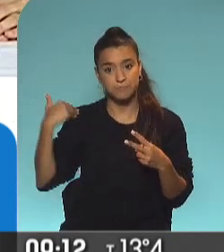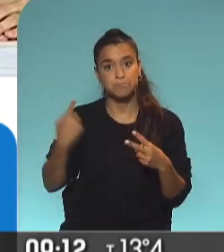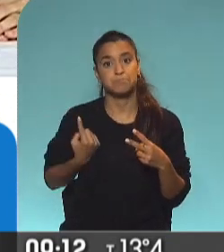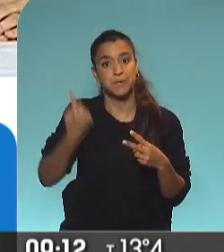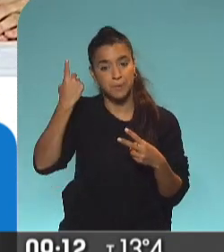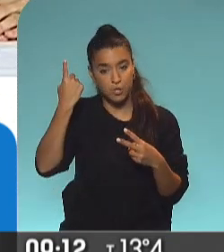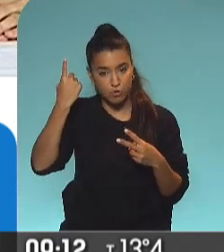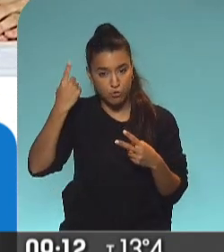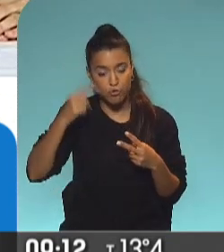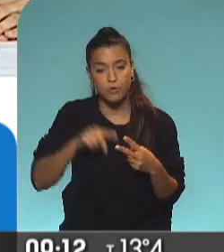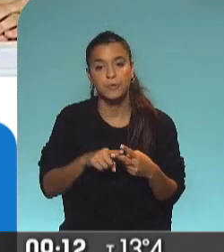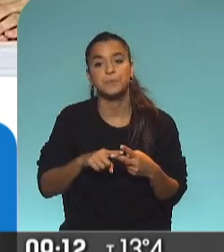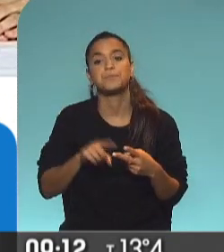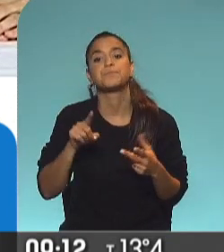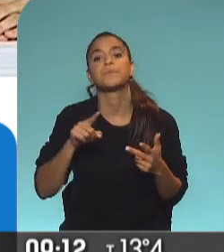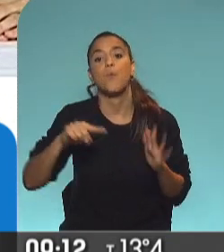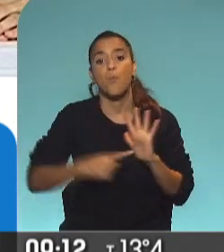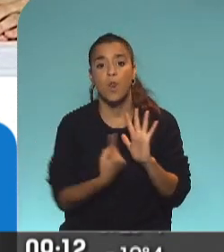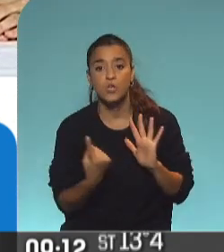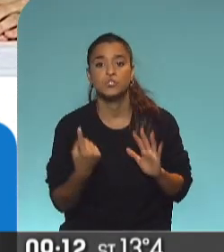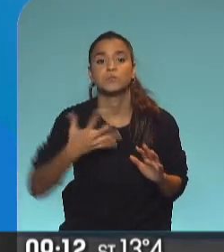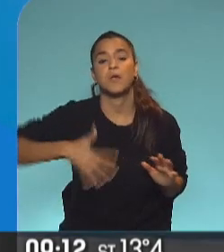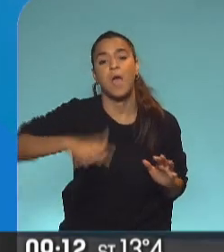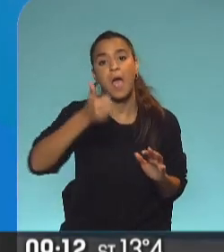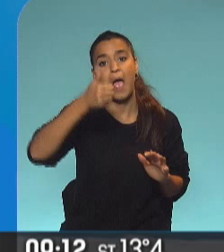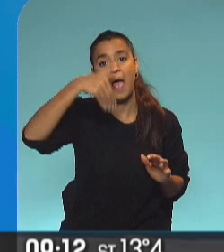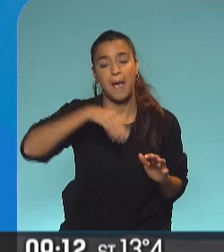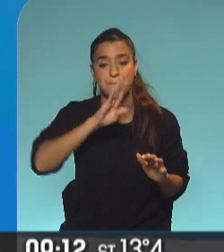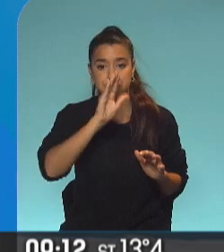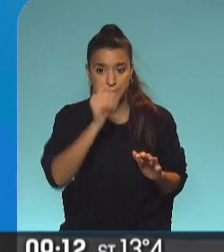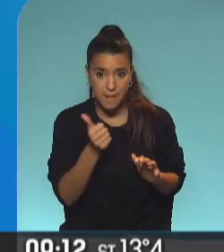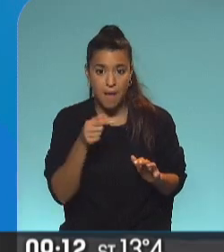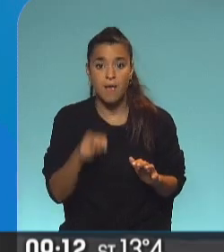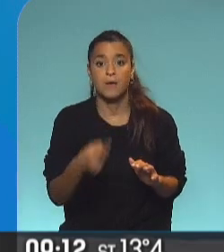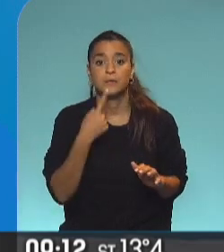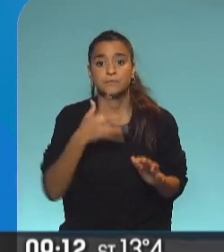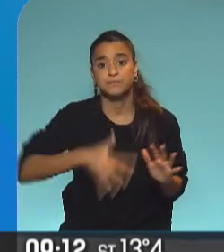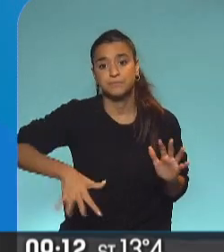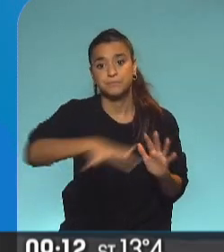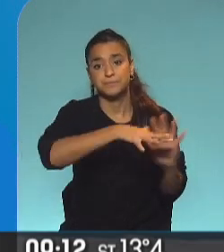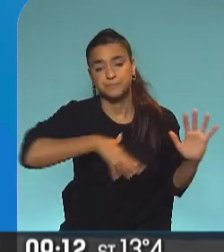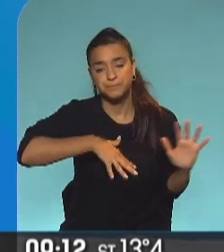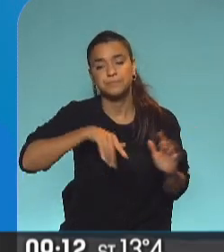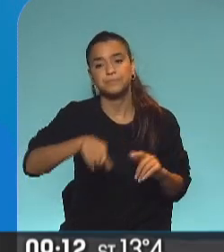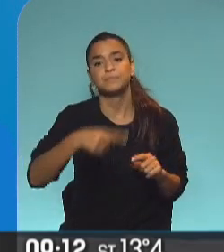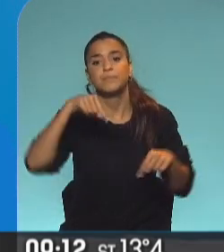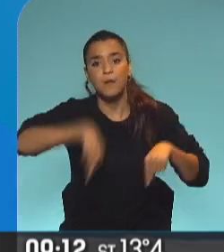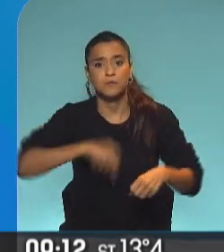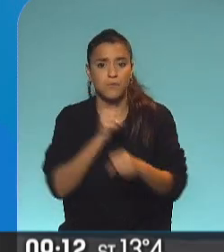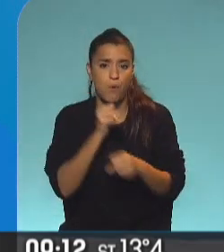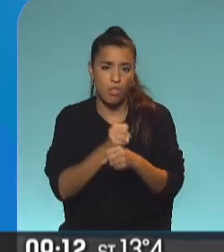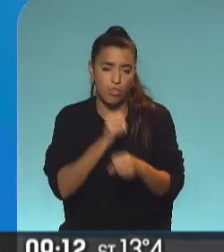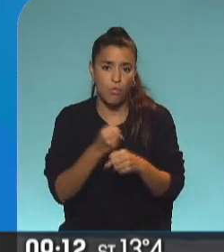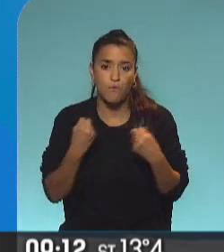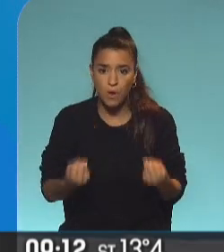precozmente y la ciudad de Buenos Aires y el área metropolitana de la provincia de Buenos Aires, en la región AMBA, está trabajando